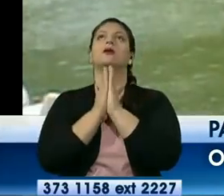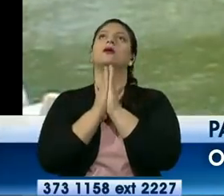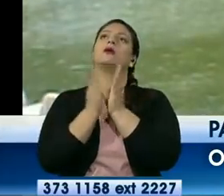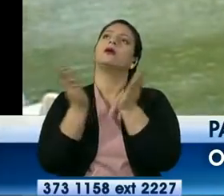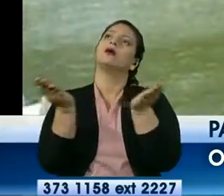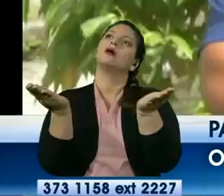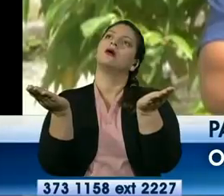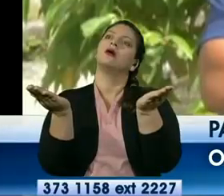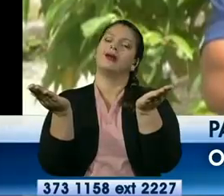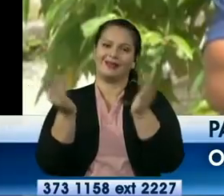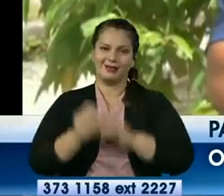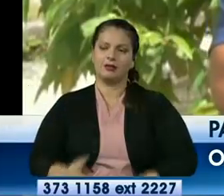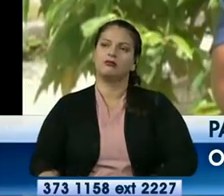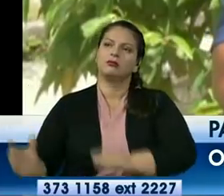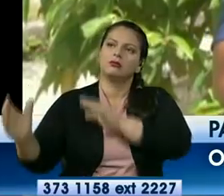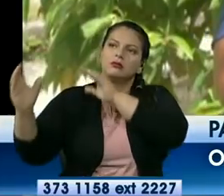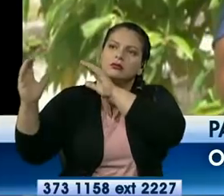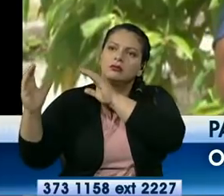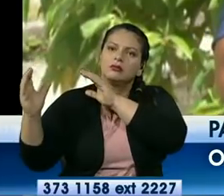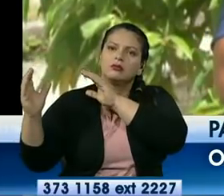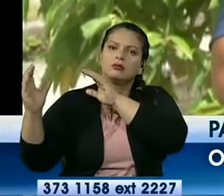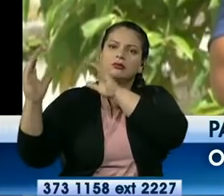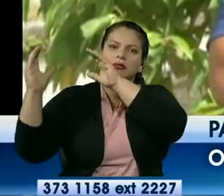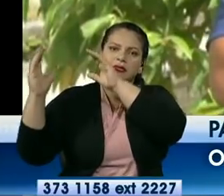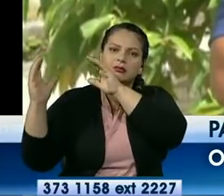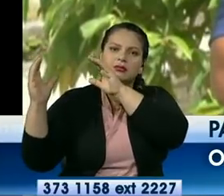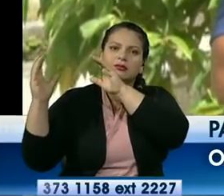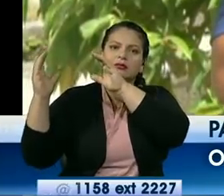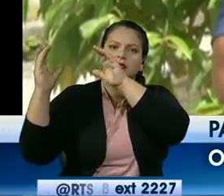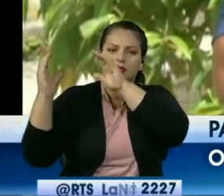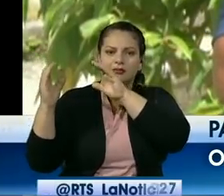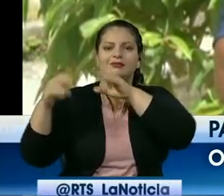patrono San Miguel de Río Verde. Y